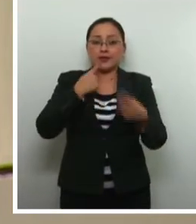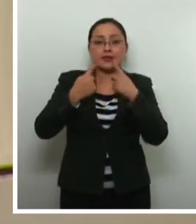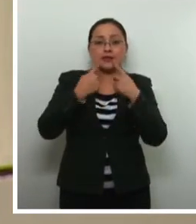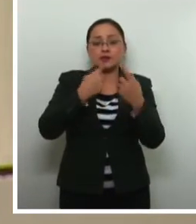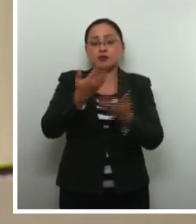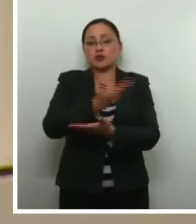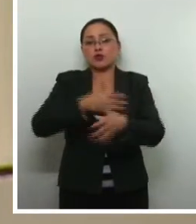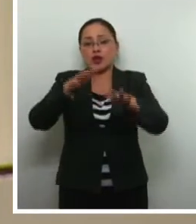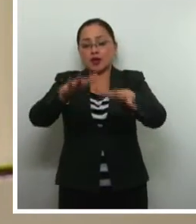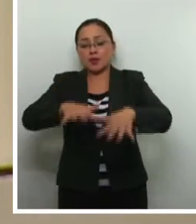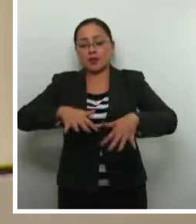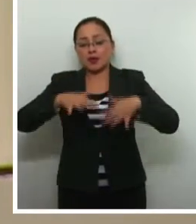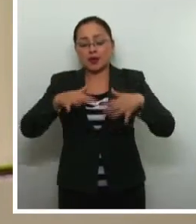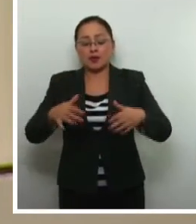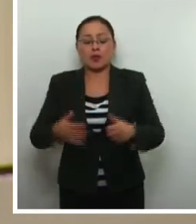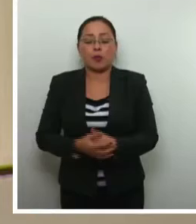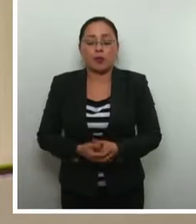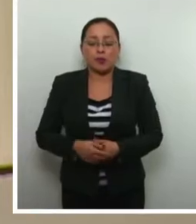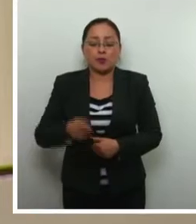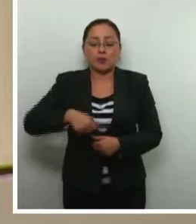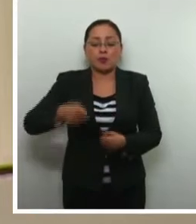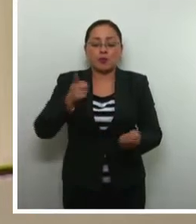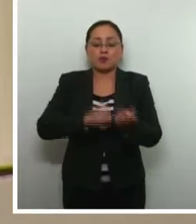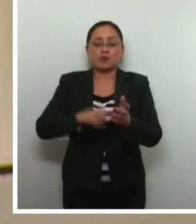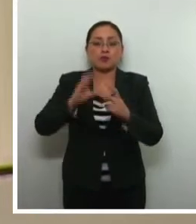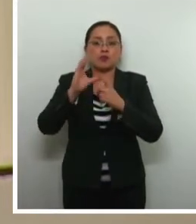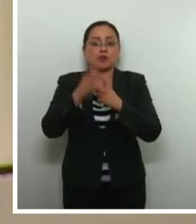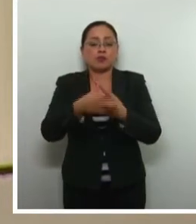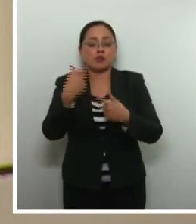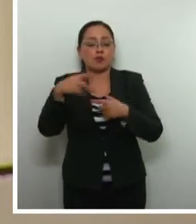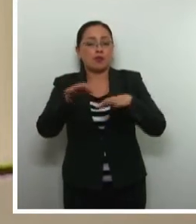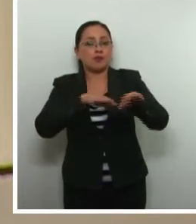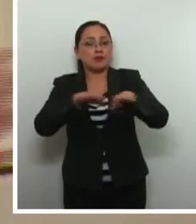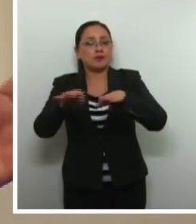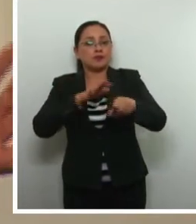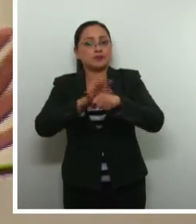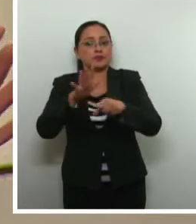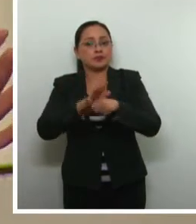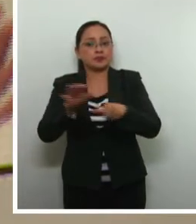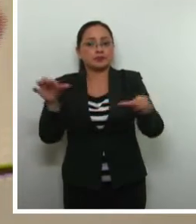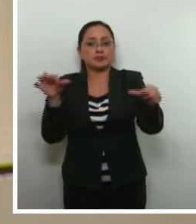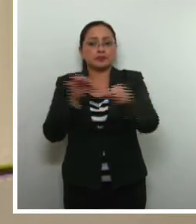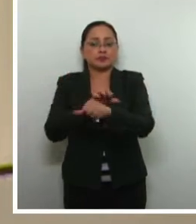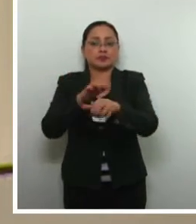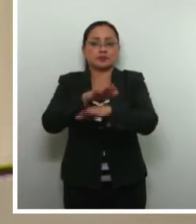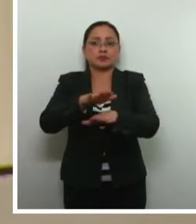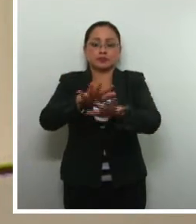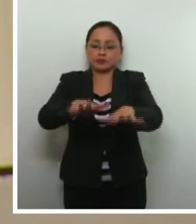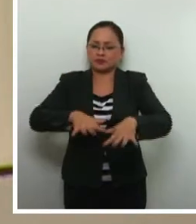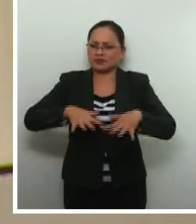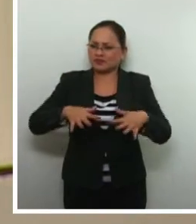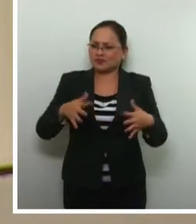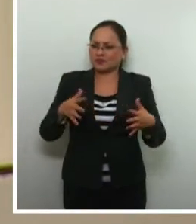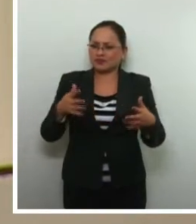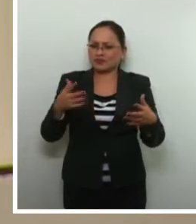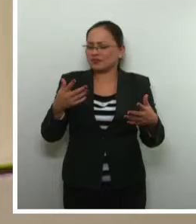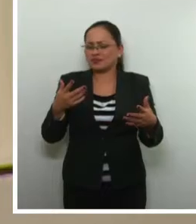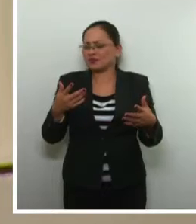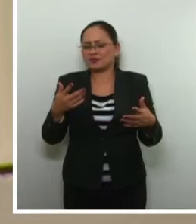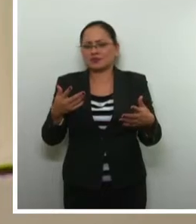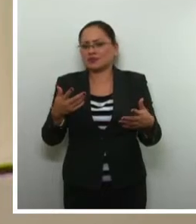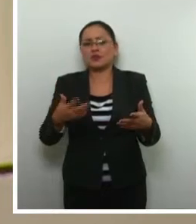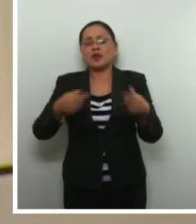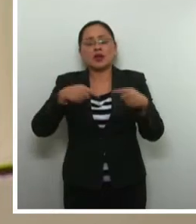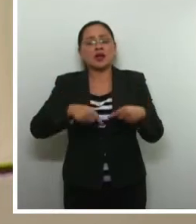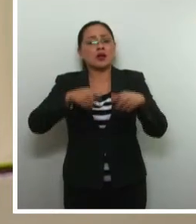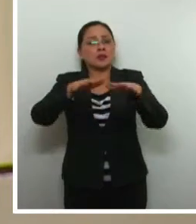el Pleno. El trabajo de la comisión de ninguna manera suple al Pleno. El Pleno es